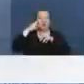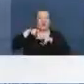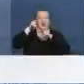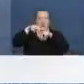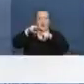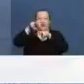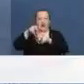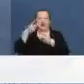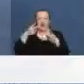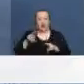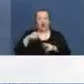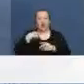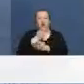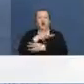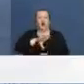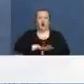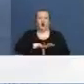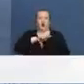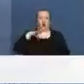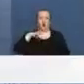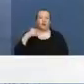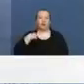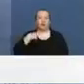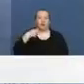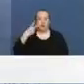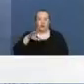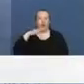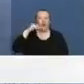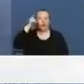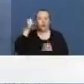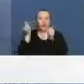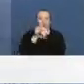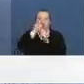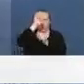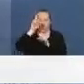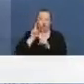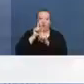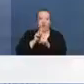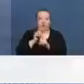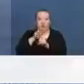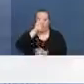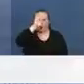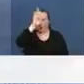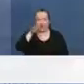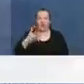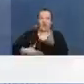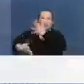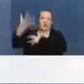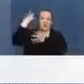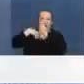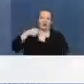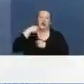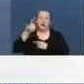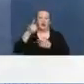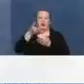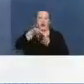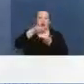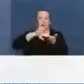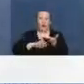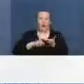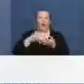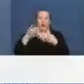orgullosos de ser cordero incluso en historia sagrada en el sentido litúrgico es muy